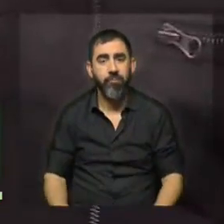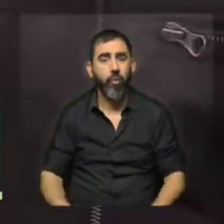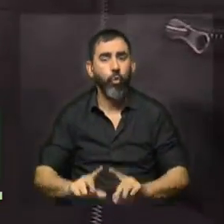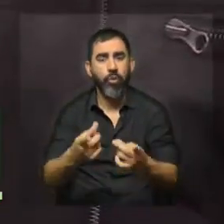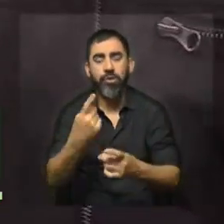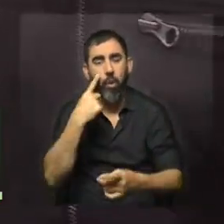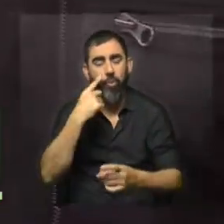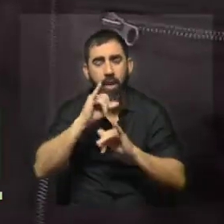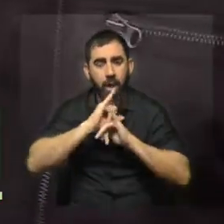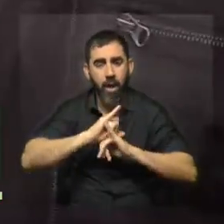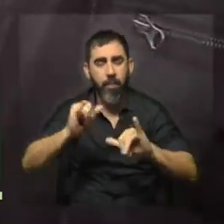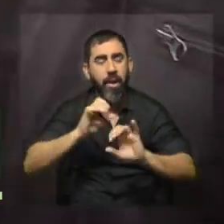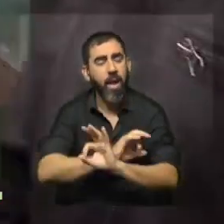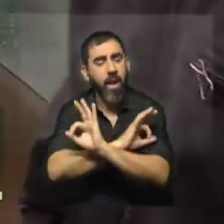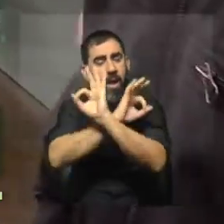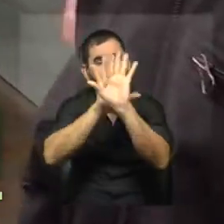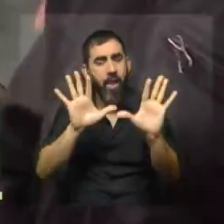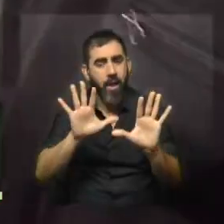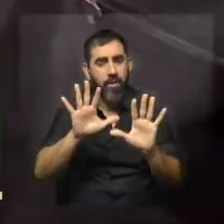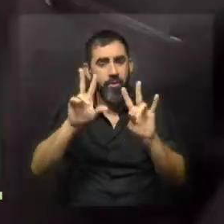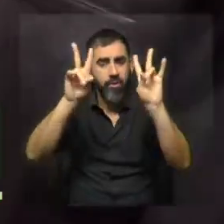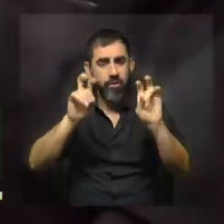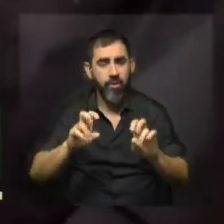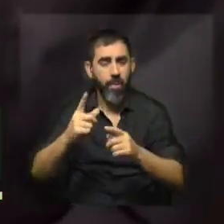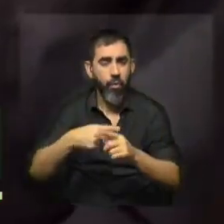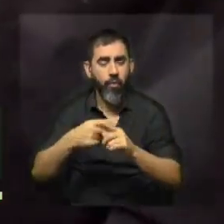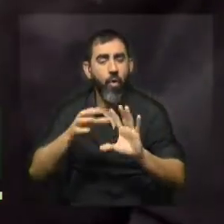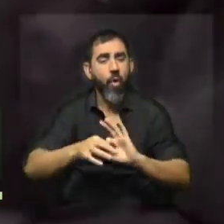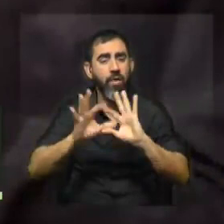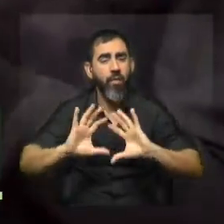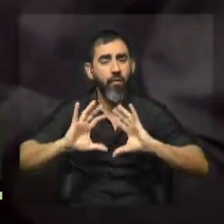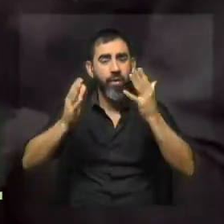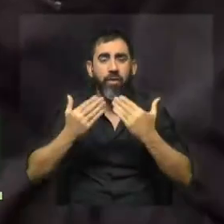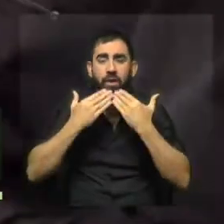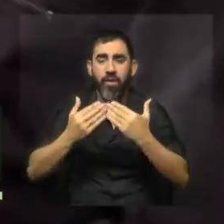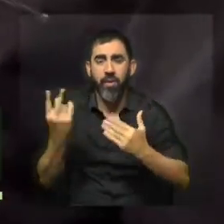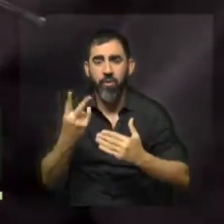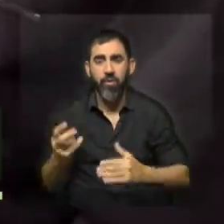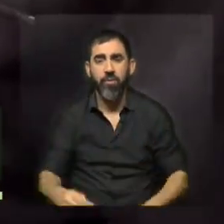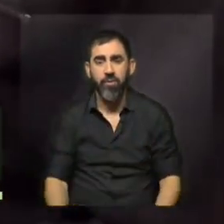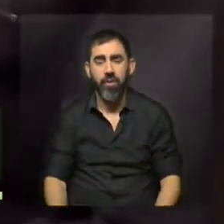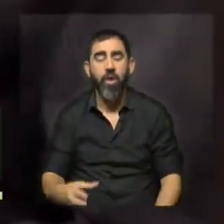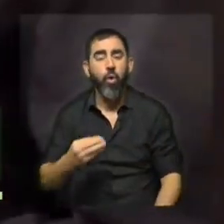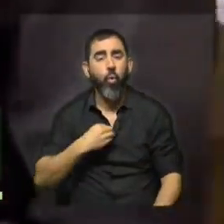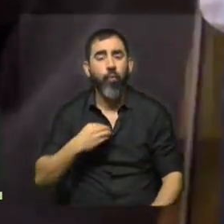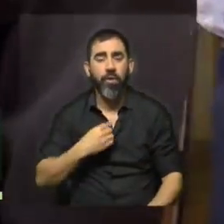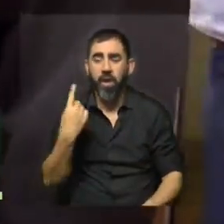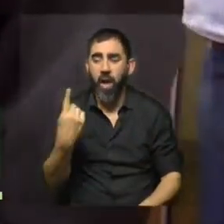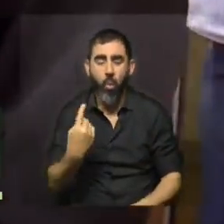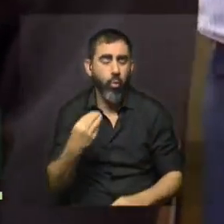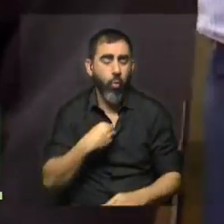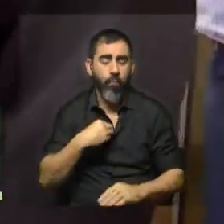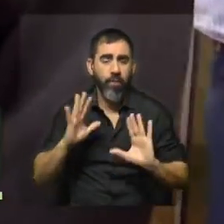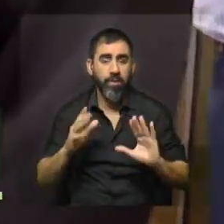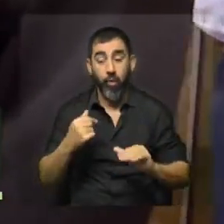la campaña porque tienen muy claro que es el noviazgo libre de violencia. Les agradezco. Es la confianza de uno en uno.